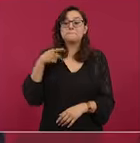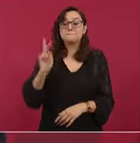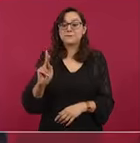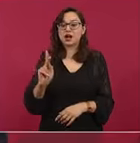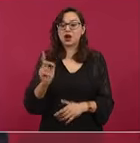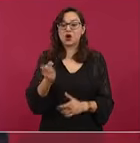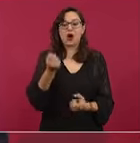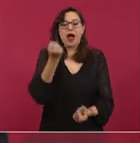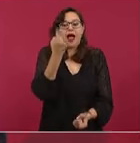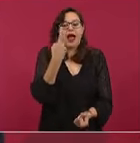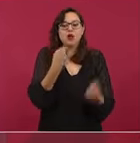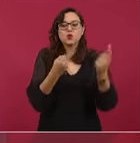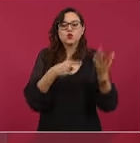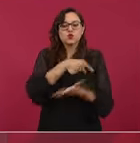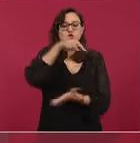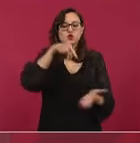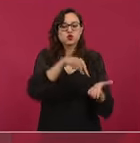limitada